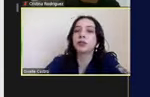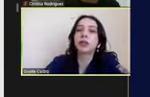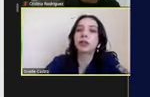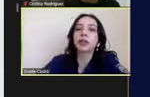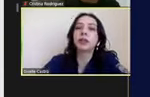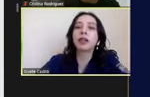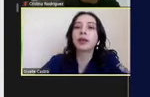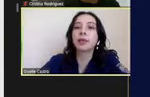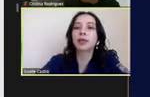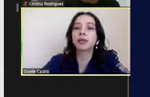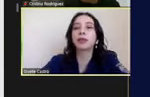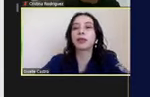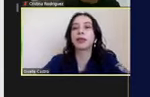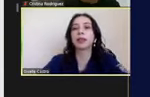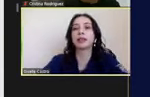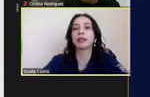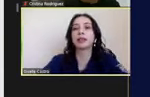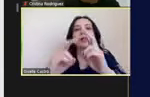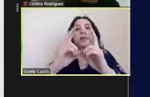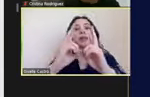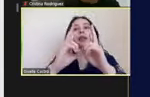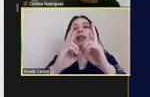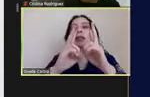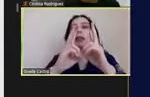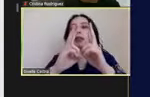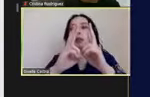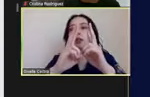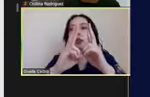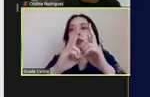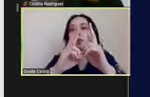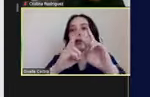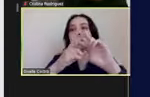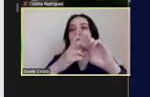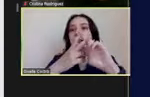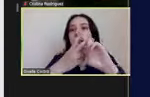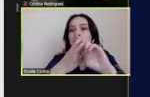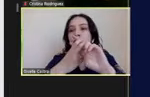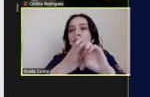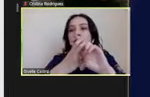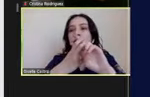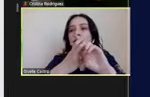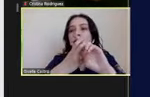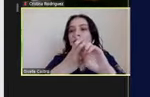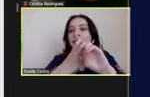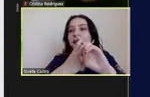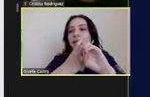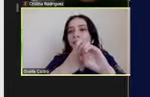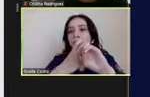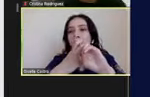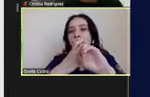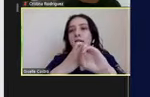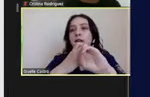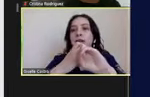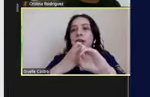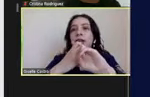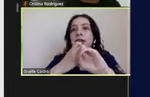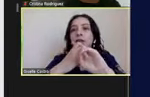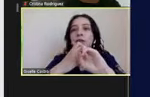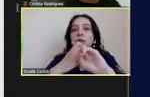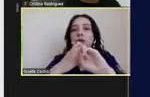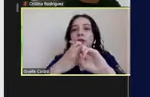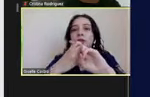como les comenté, los ligamentos lo que van a hacer son banditas que van a permitir que nuestro hueso se quede en su lugar,